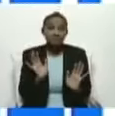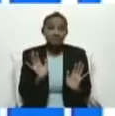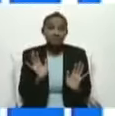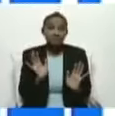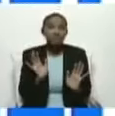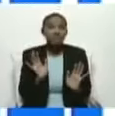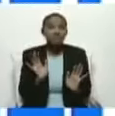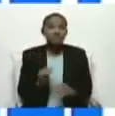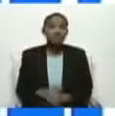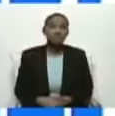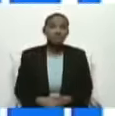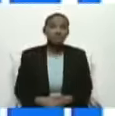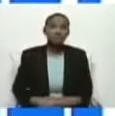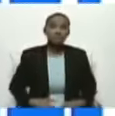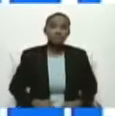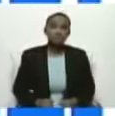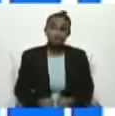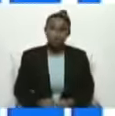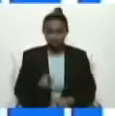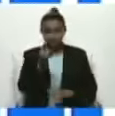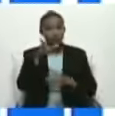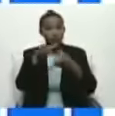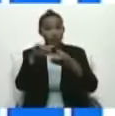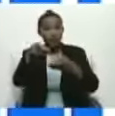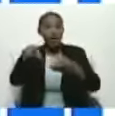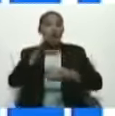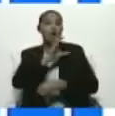en la mesa de Barbados?